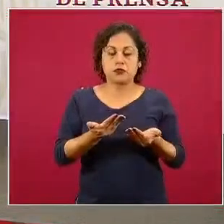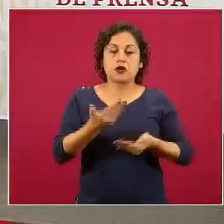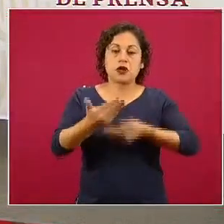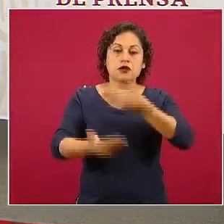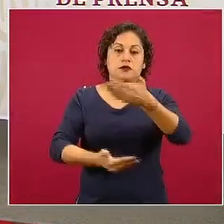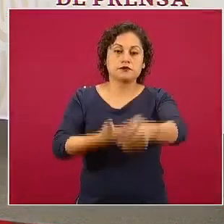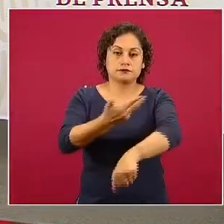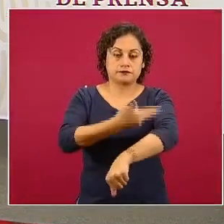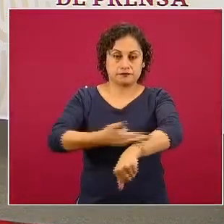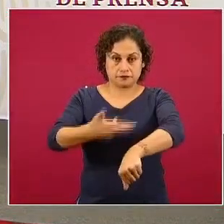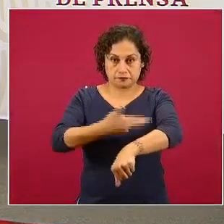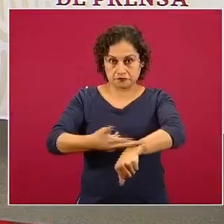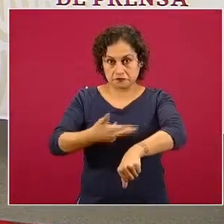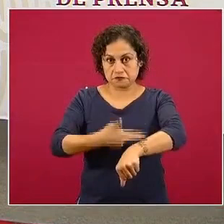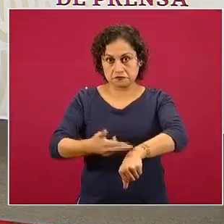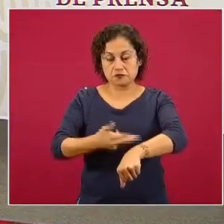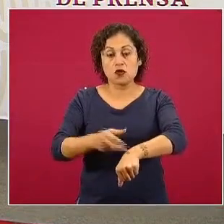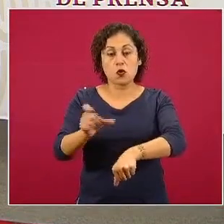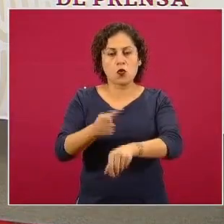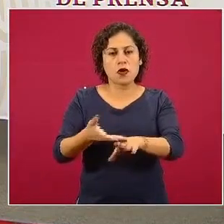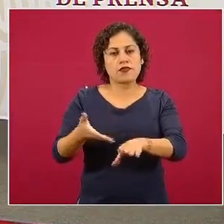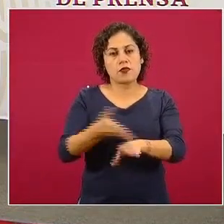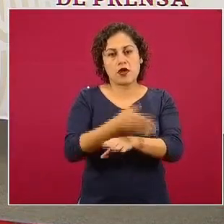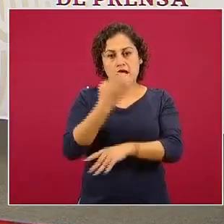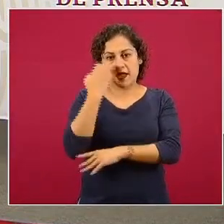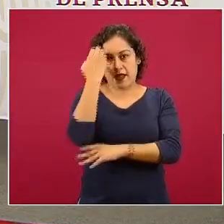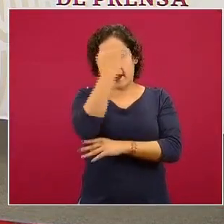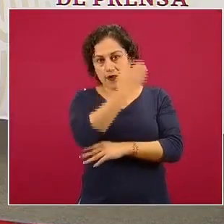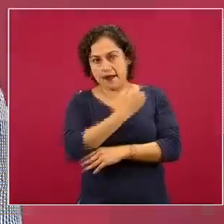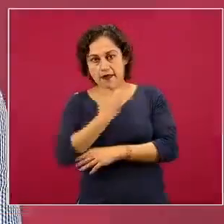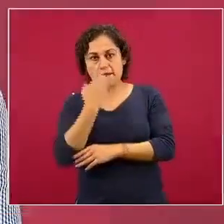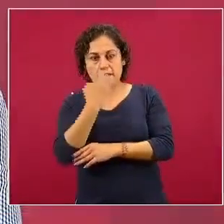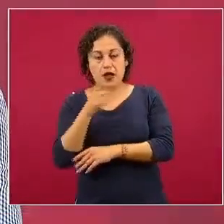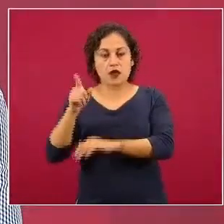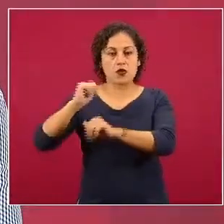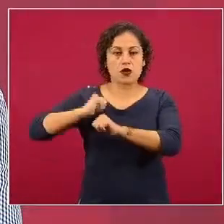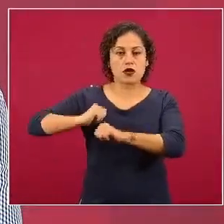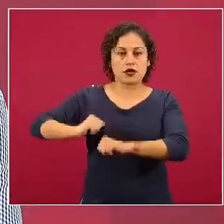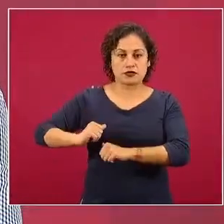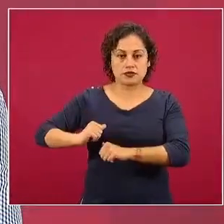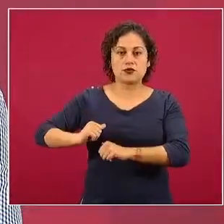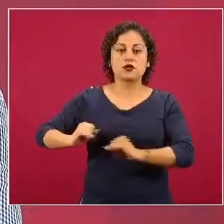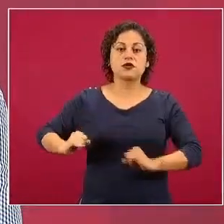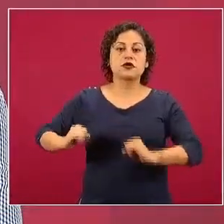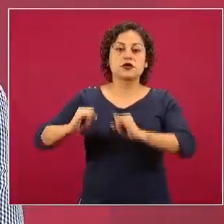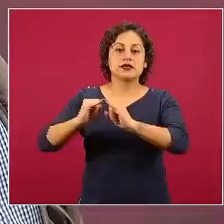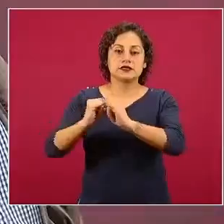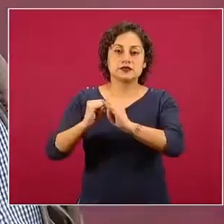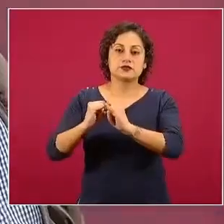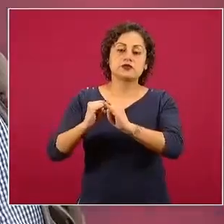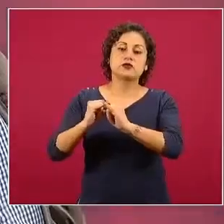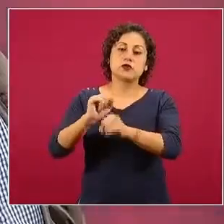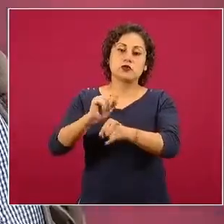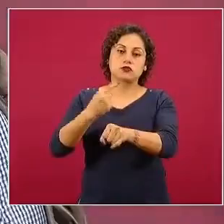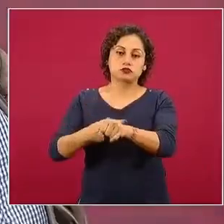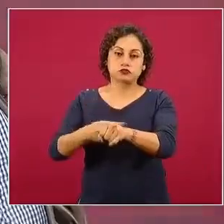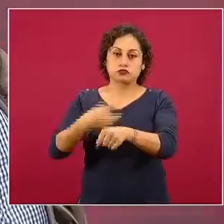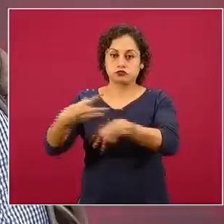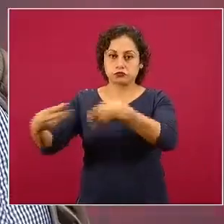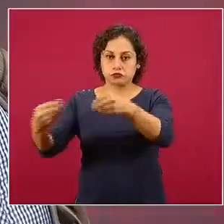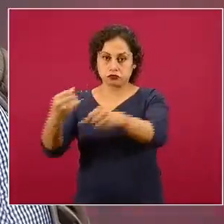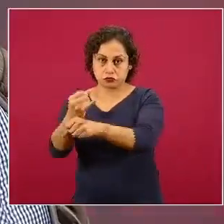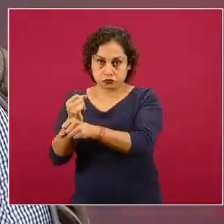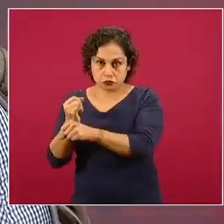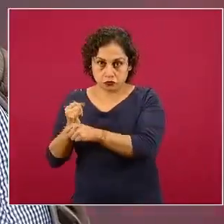o siguieron después de la evaluación técnica que hizo el Instituto de Diagnóstico y Referencia Epidemiológico y que se emitió,